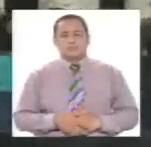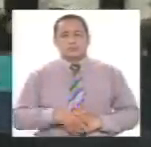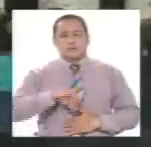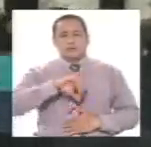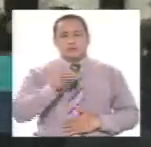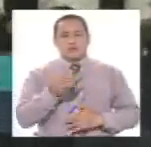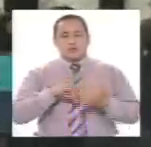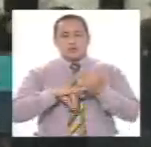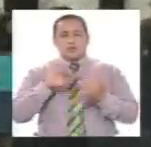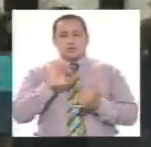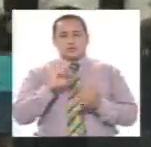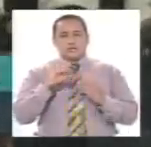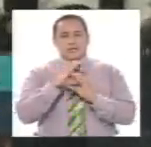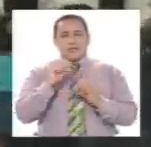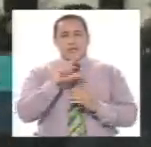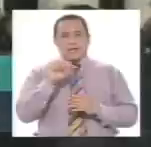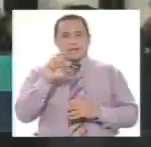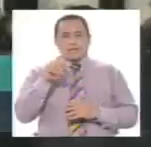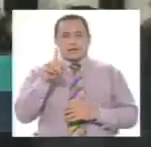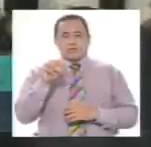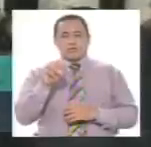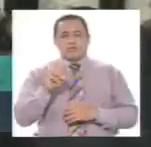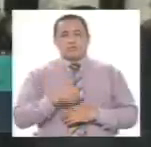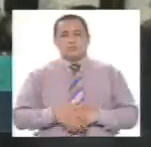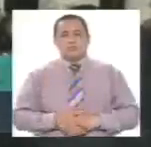José Gallardo Q;